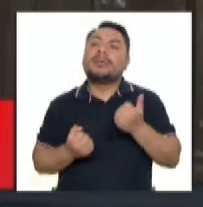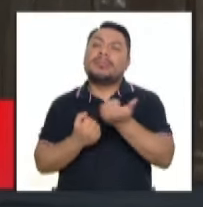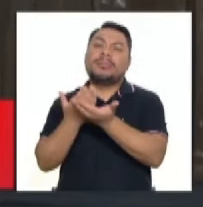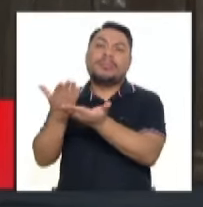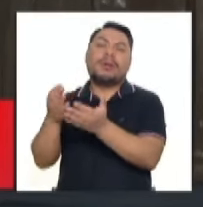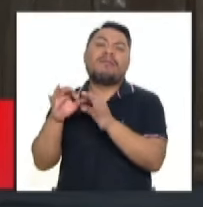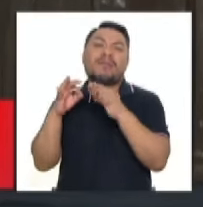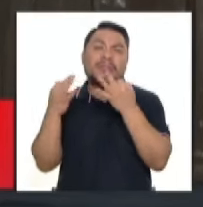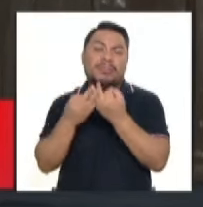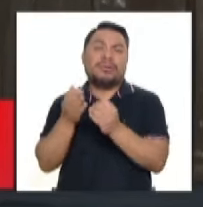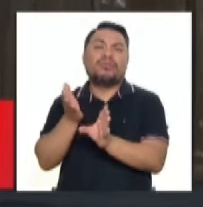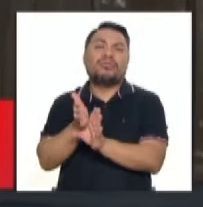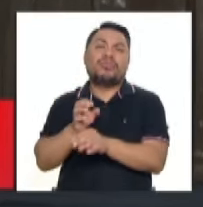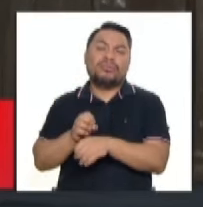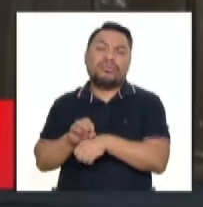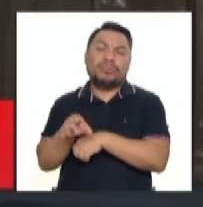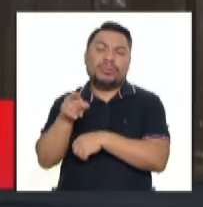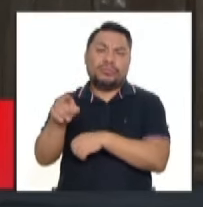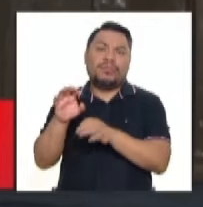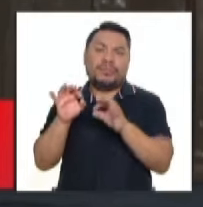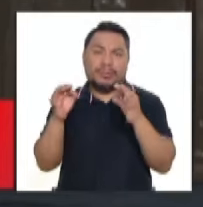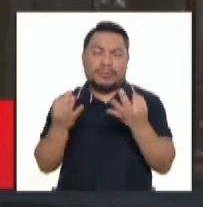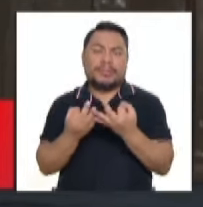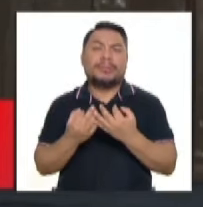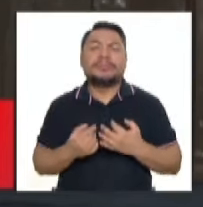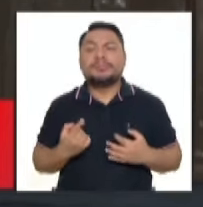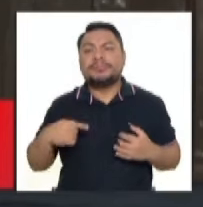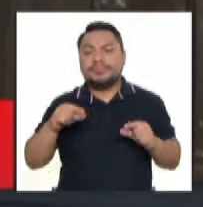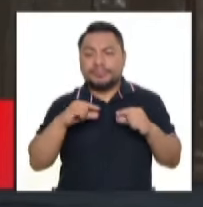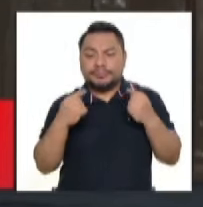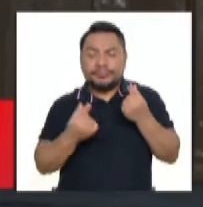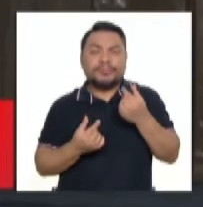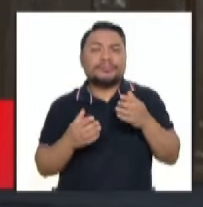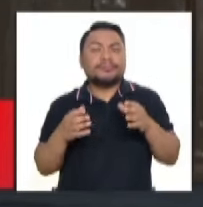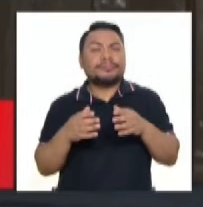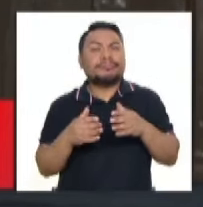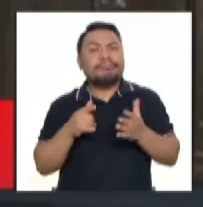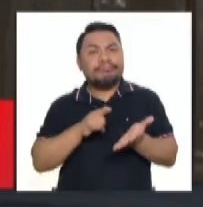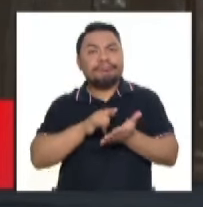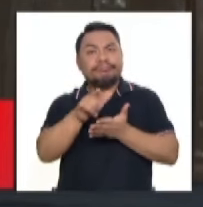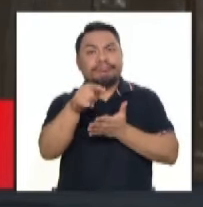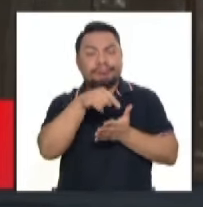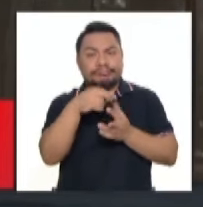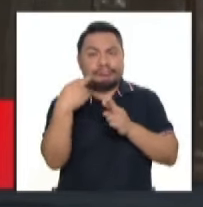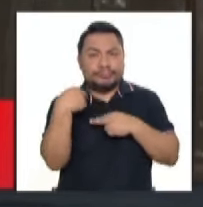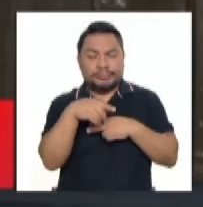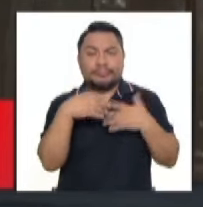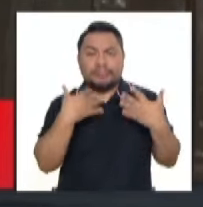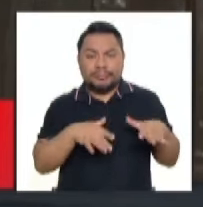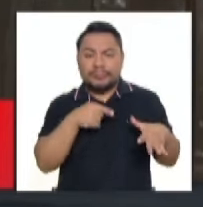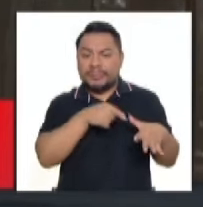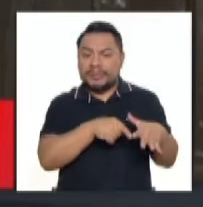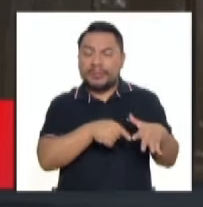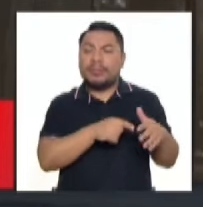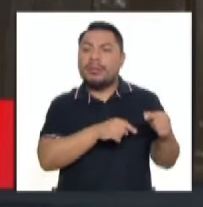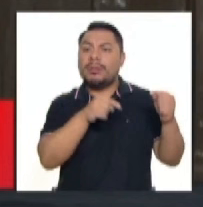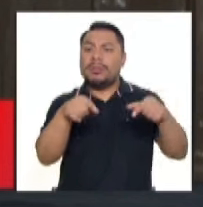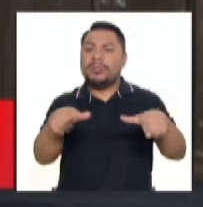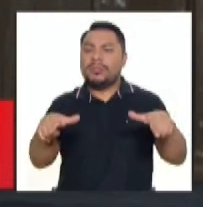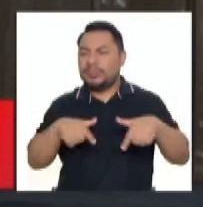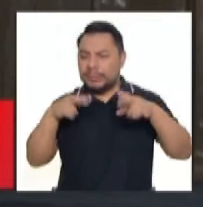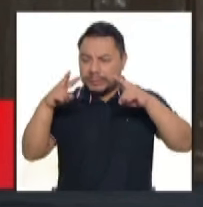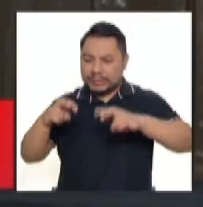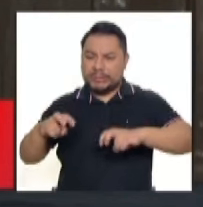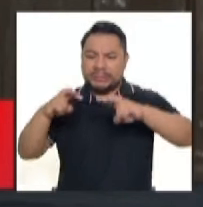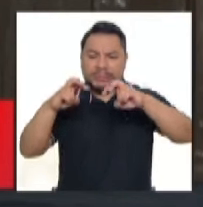apoyo psicológico respectivo. La Junta de Investigación de Accidentes ha sido activada y se encuentra en el lugar para